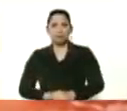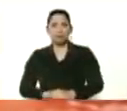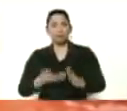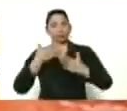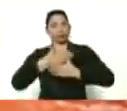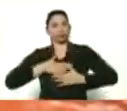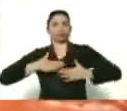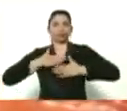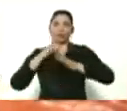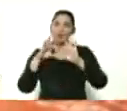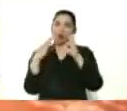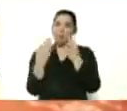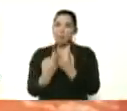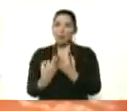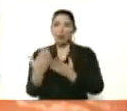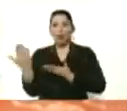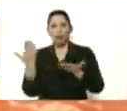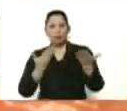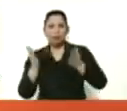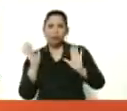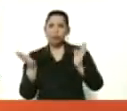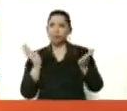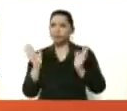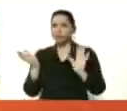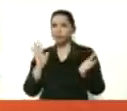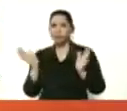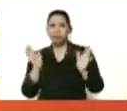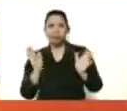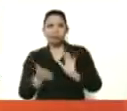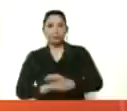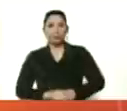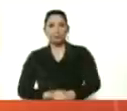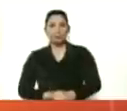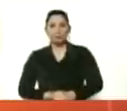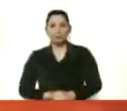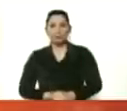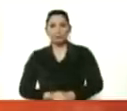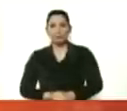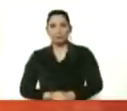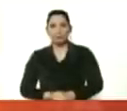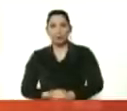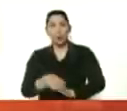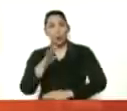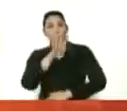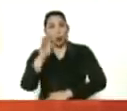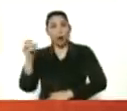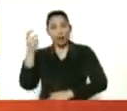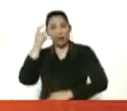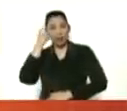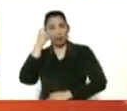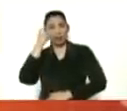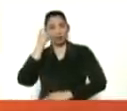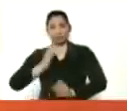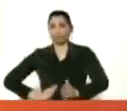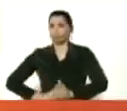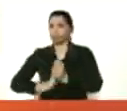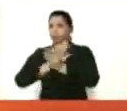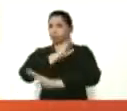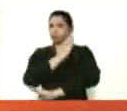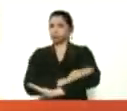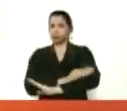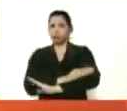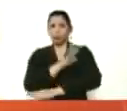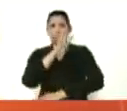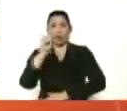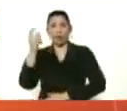disfrutando con la familia, compartiendo, ¿verdad? 40 días heroicos. Y en 40 días